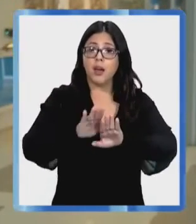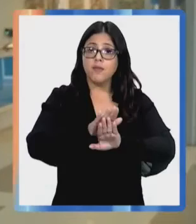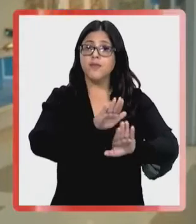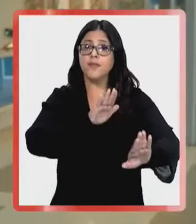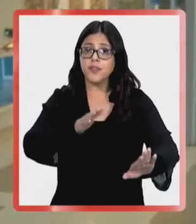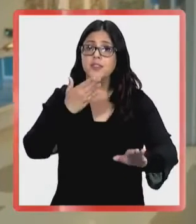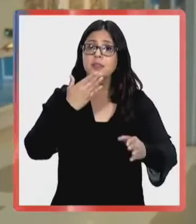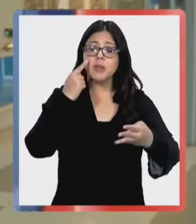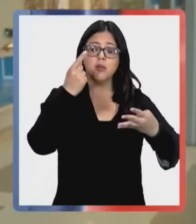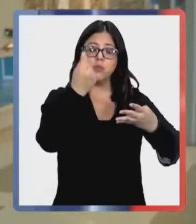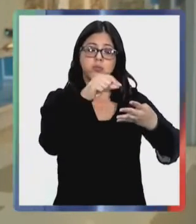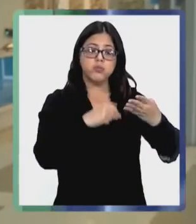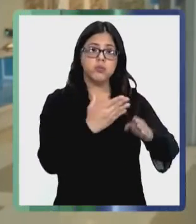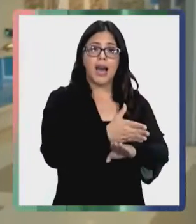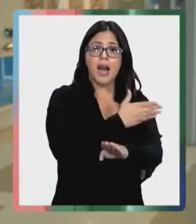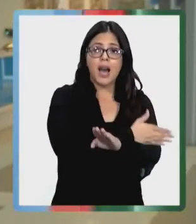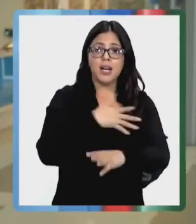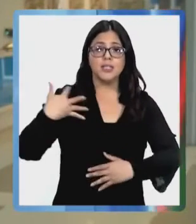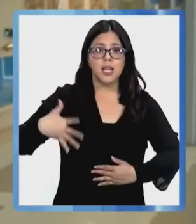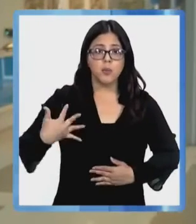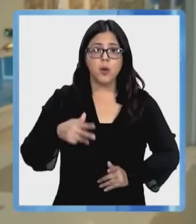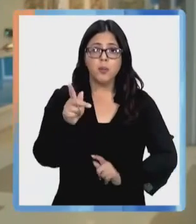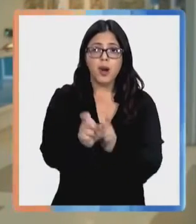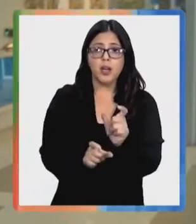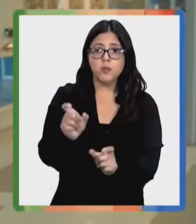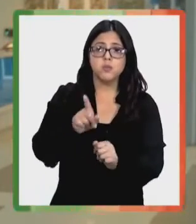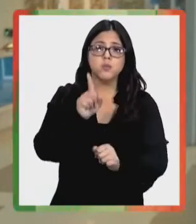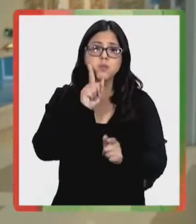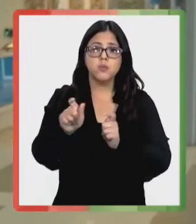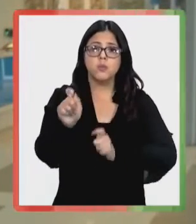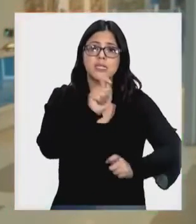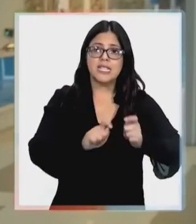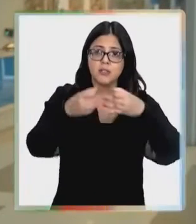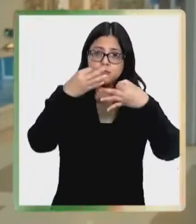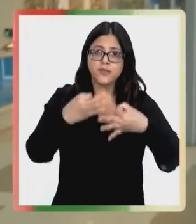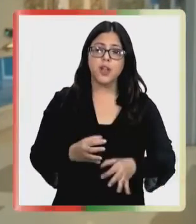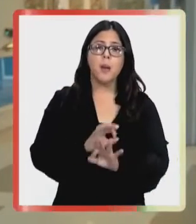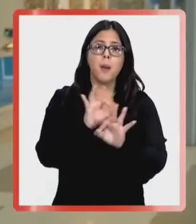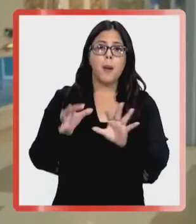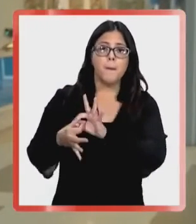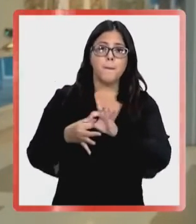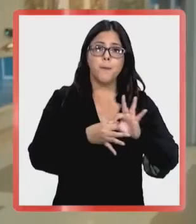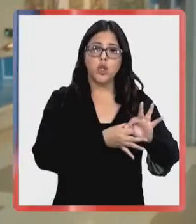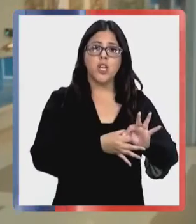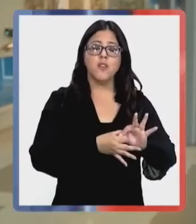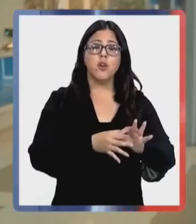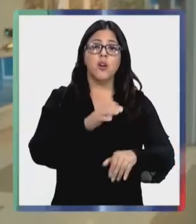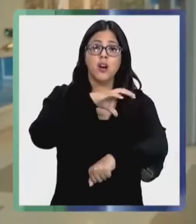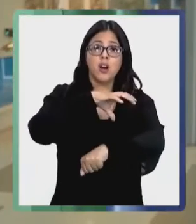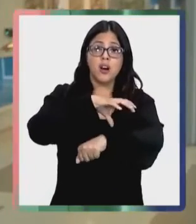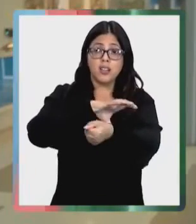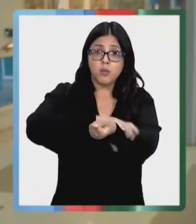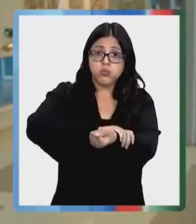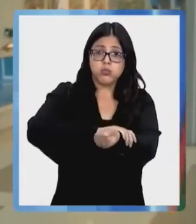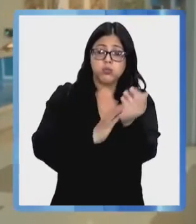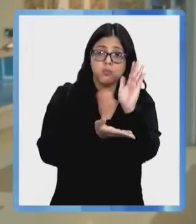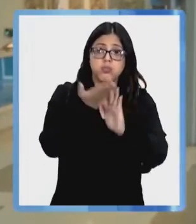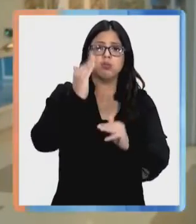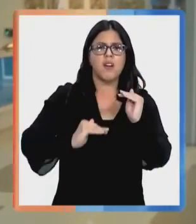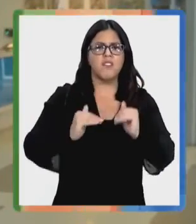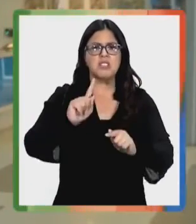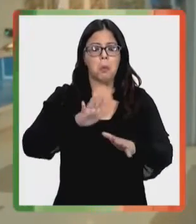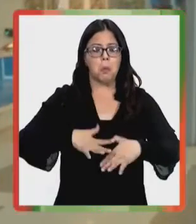la prevención y el diagnóstico precoz es muy importante para que los pacientes tengan un tratamiento, especialmente porque la hipertensión muchas